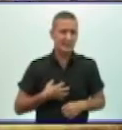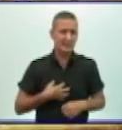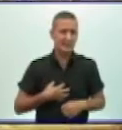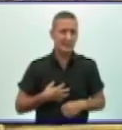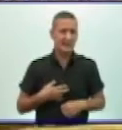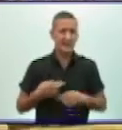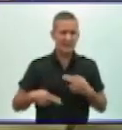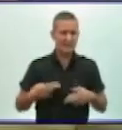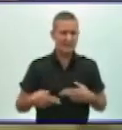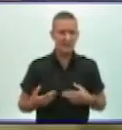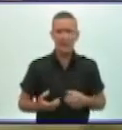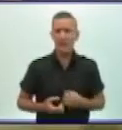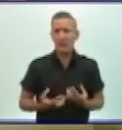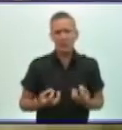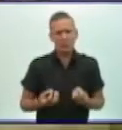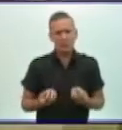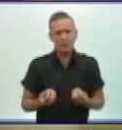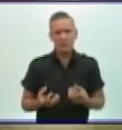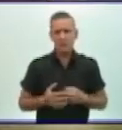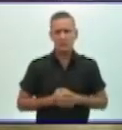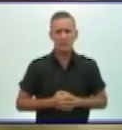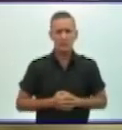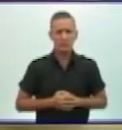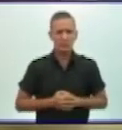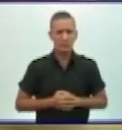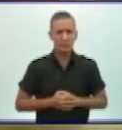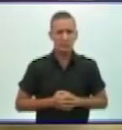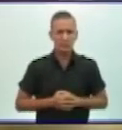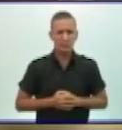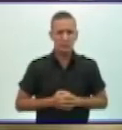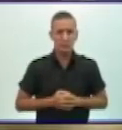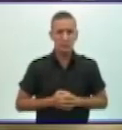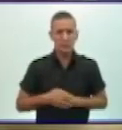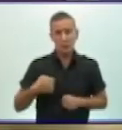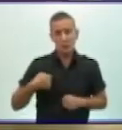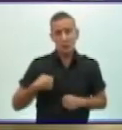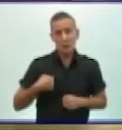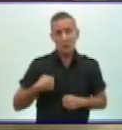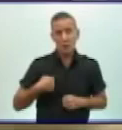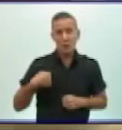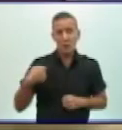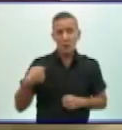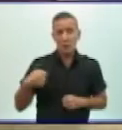Yo no puedo estar en reuniones por la tarde ni nada de eso. ¿Tú lo dijiste? No, pero todos lo saben.